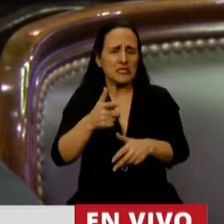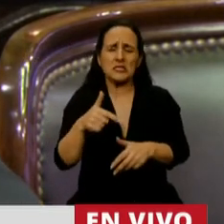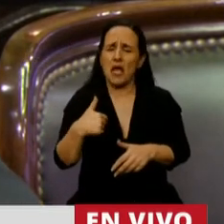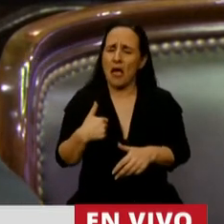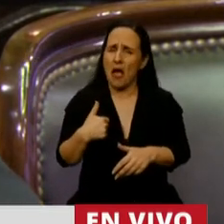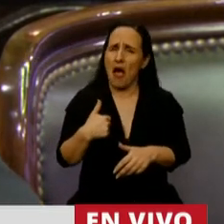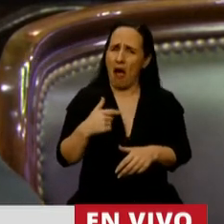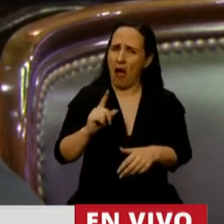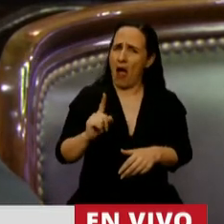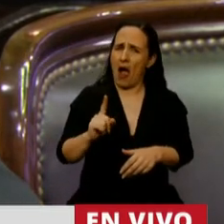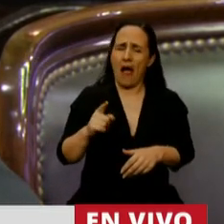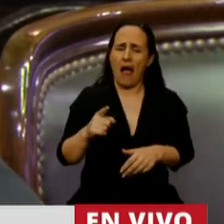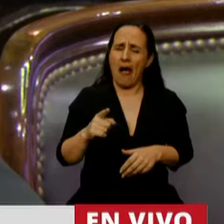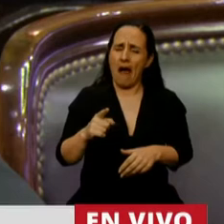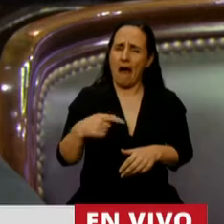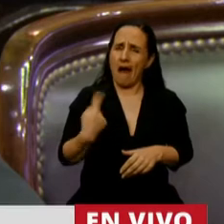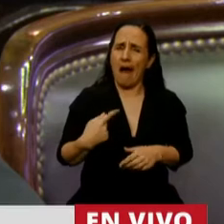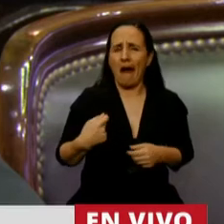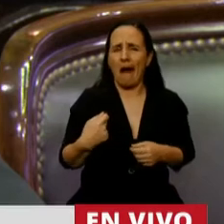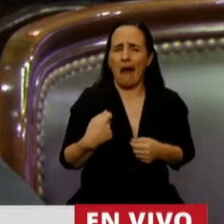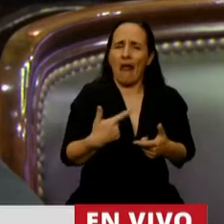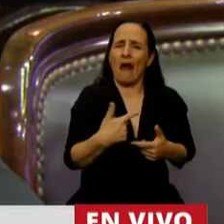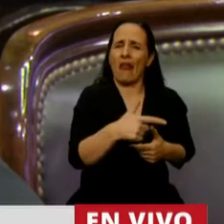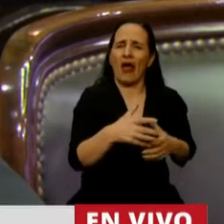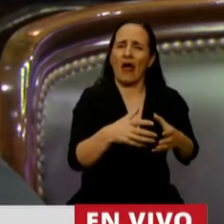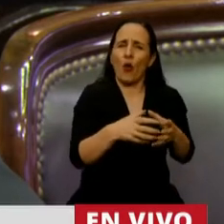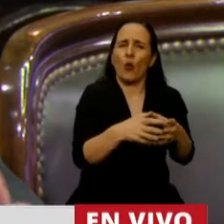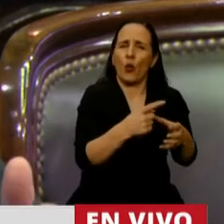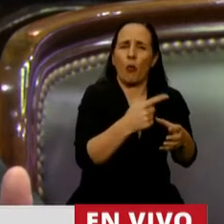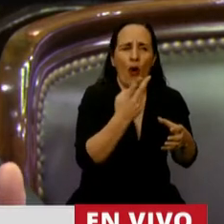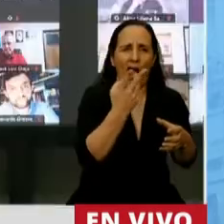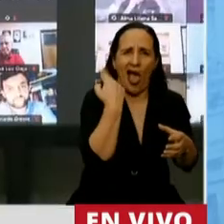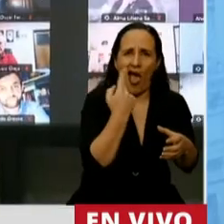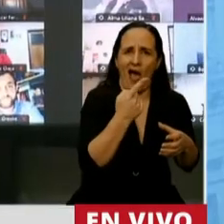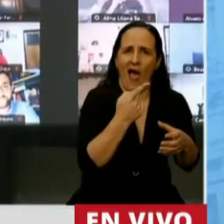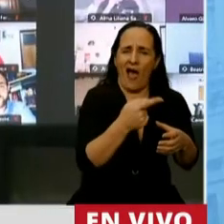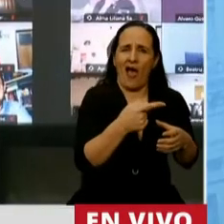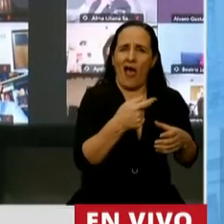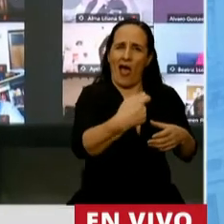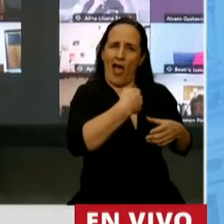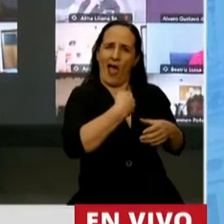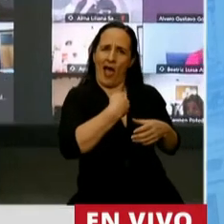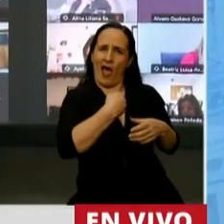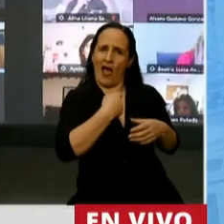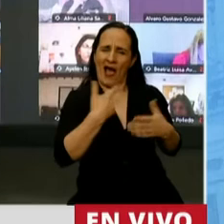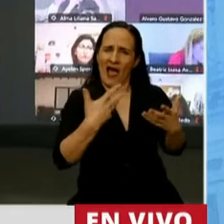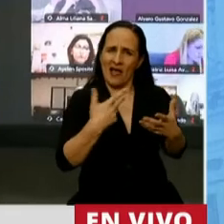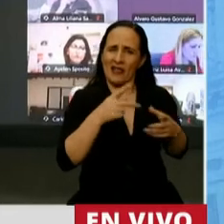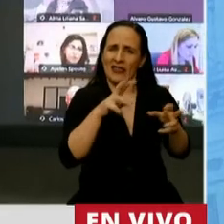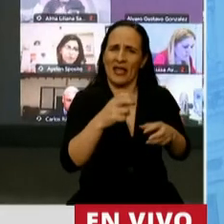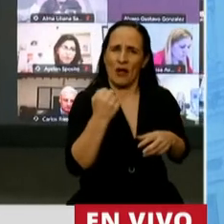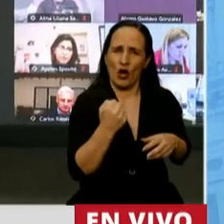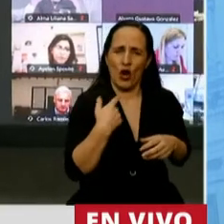a ceder frente a determinados grupos que pretenden obligarlo a hacer determinadas cuestiones en